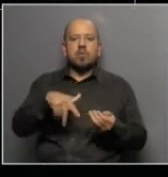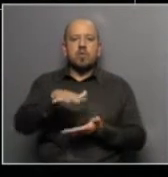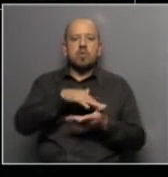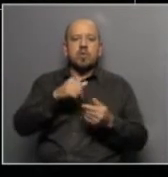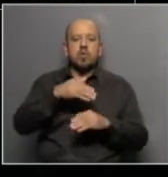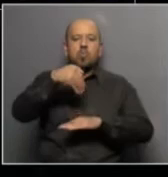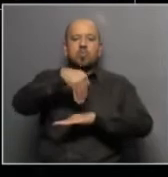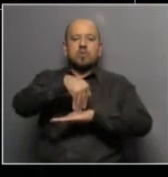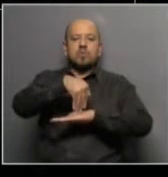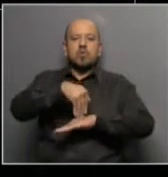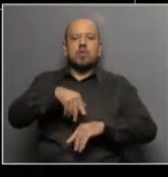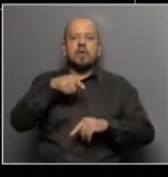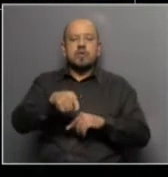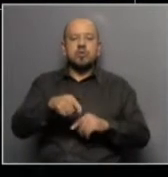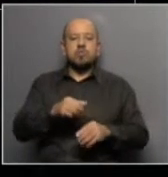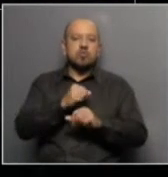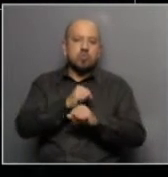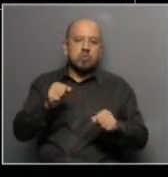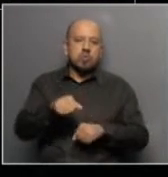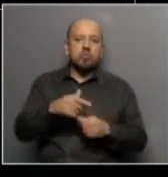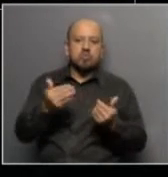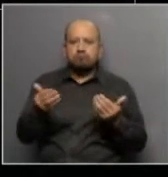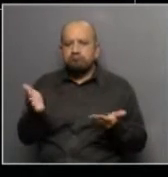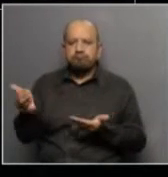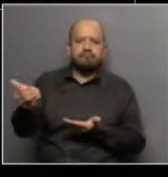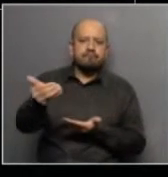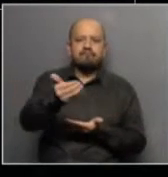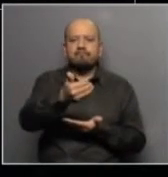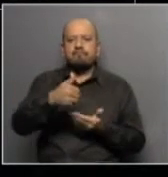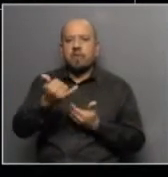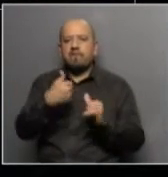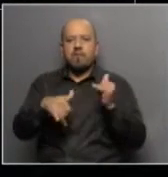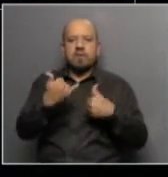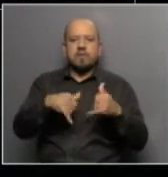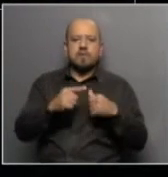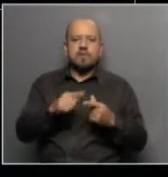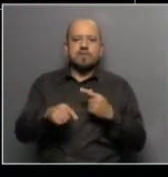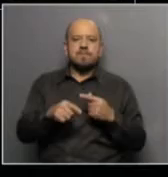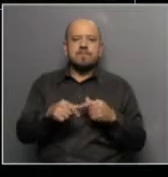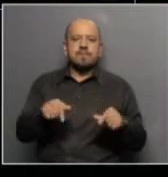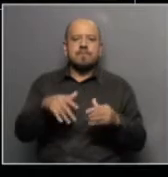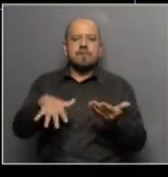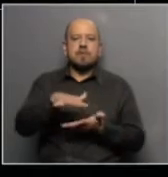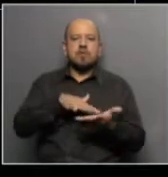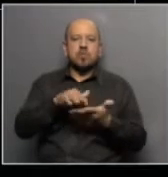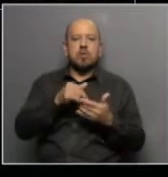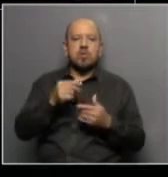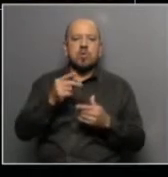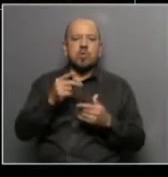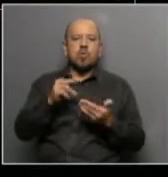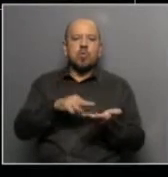los municipios. Eso nos permite tener un relevamiento sistematizado del suelo urbano